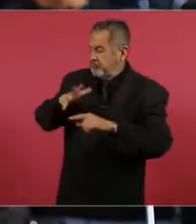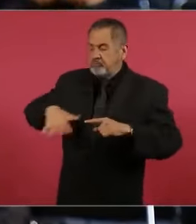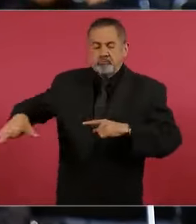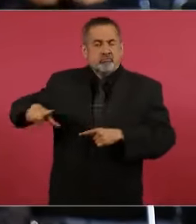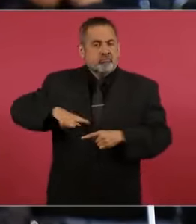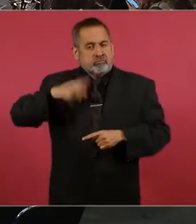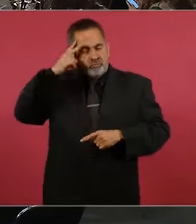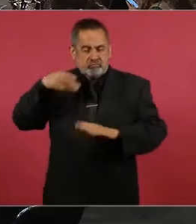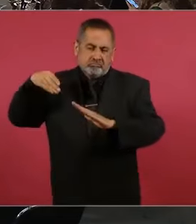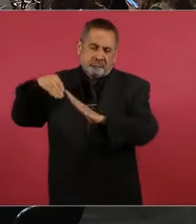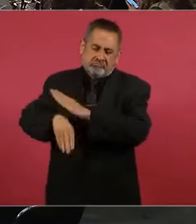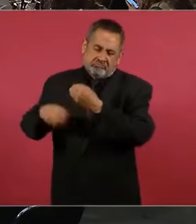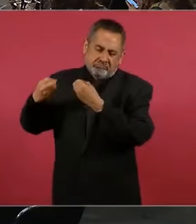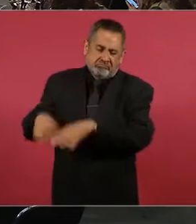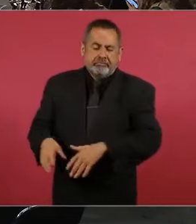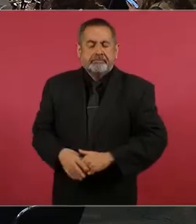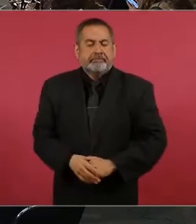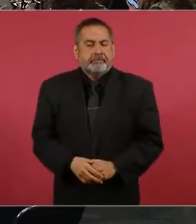mexicano?